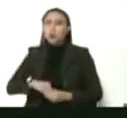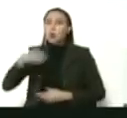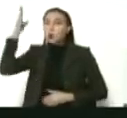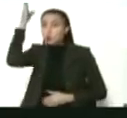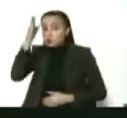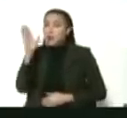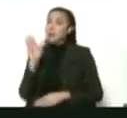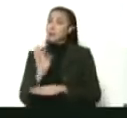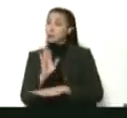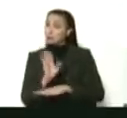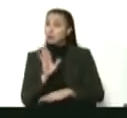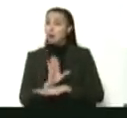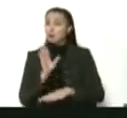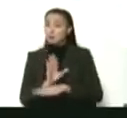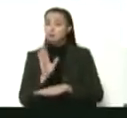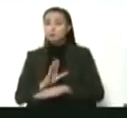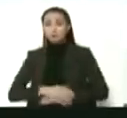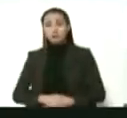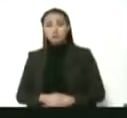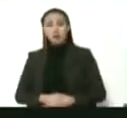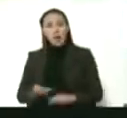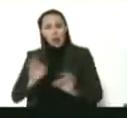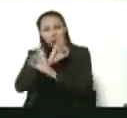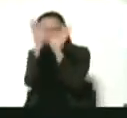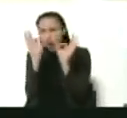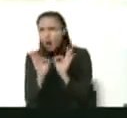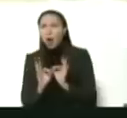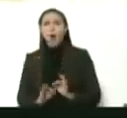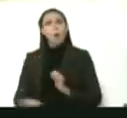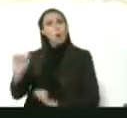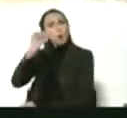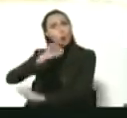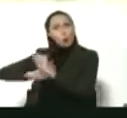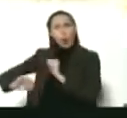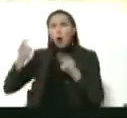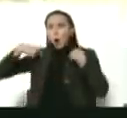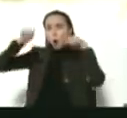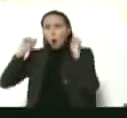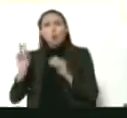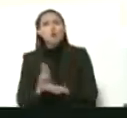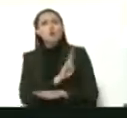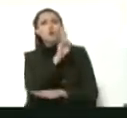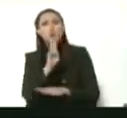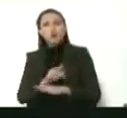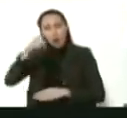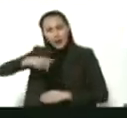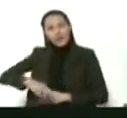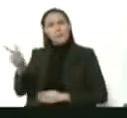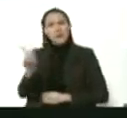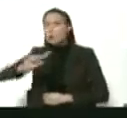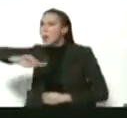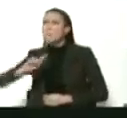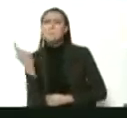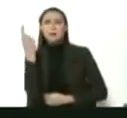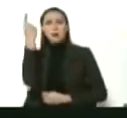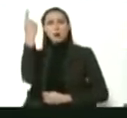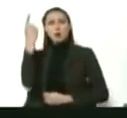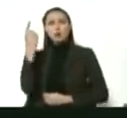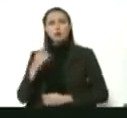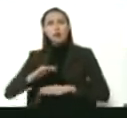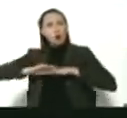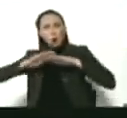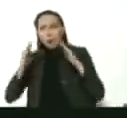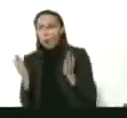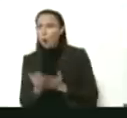consciente, y así fue. Las medidas de prevención, el tapaboca, el primer país del mundo que propuso